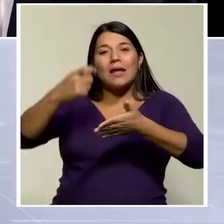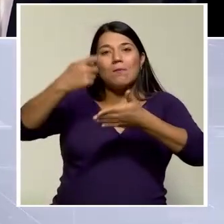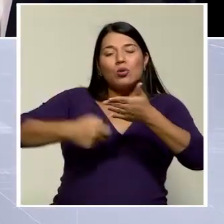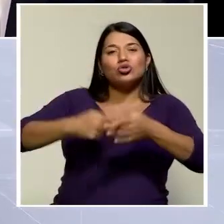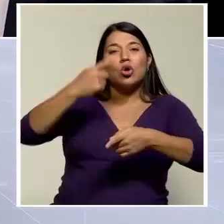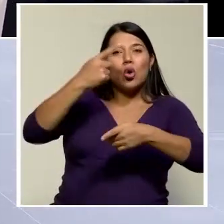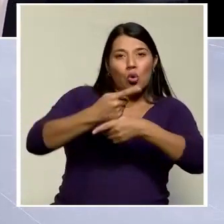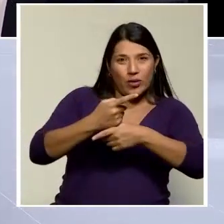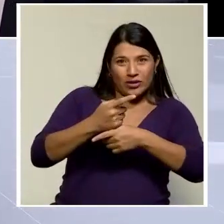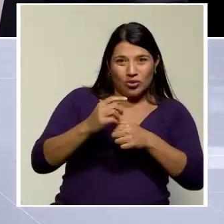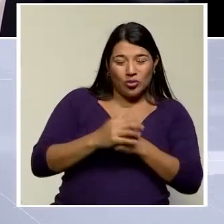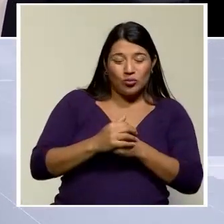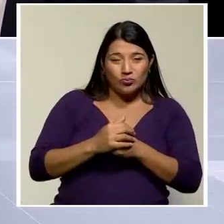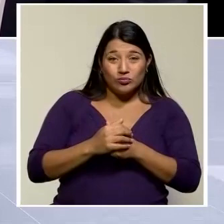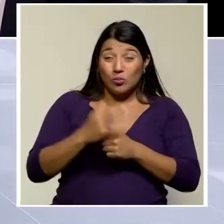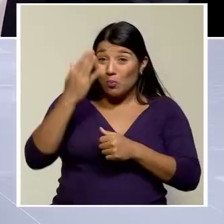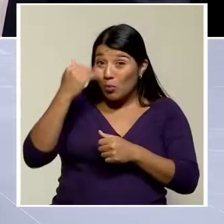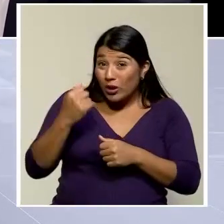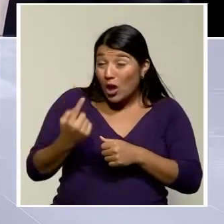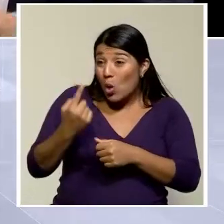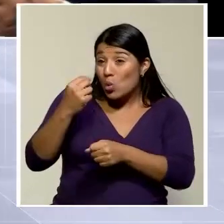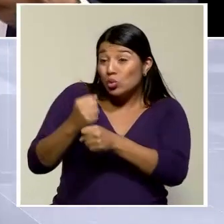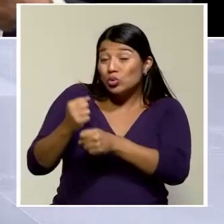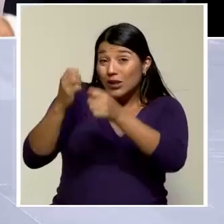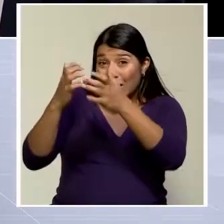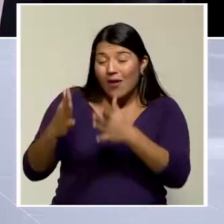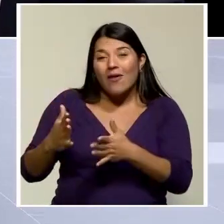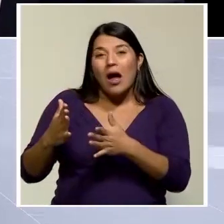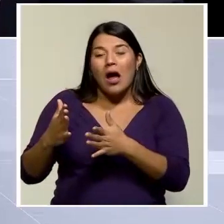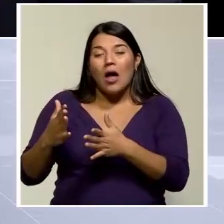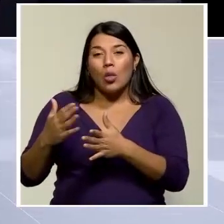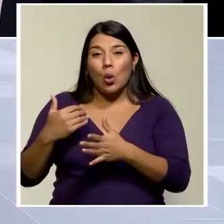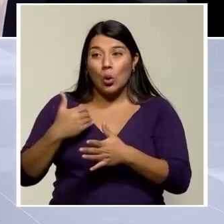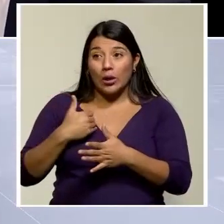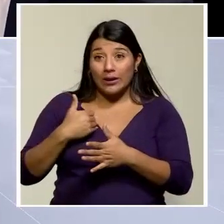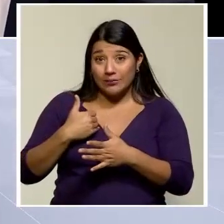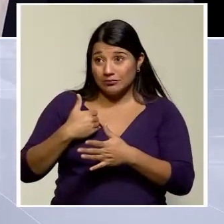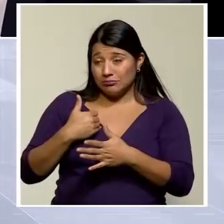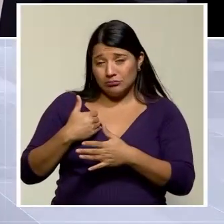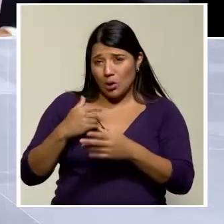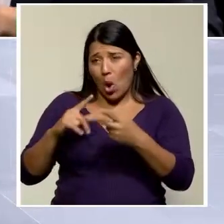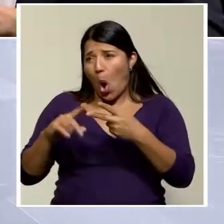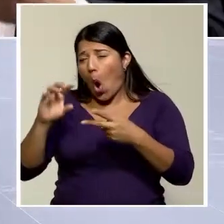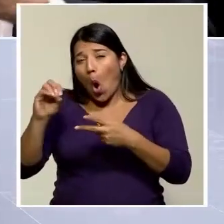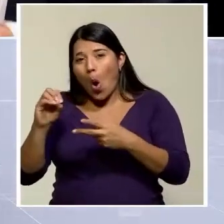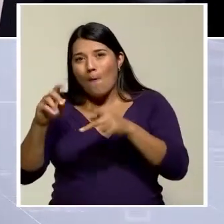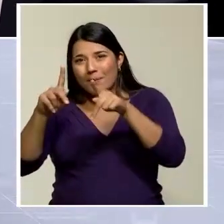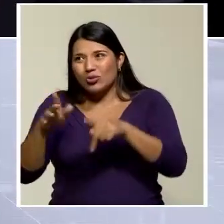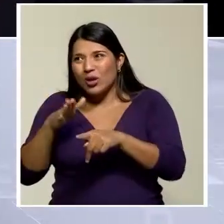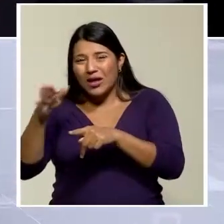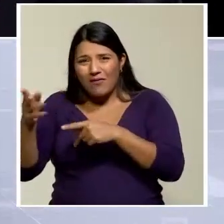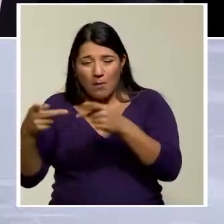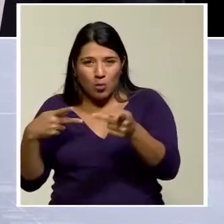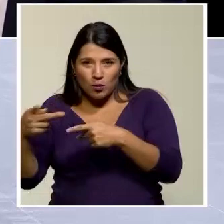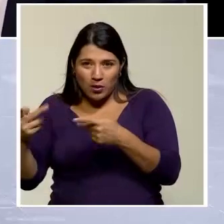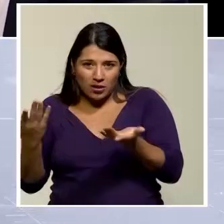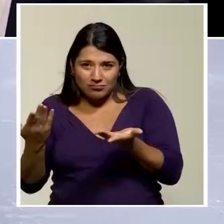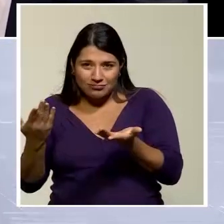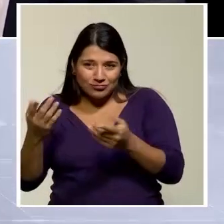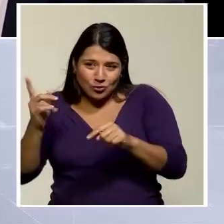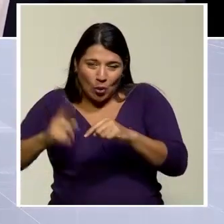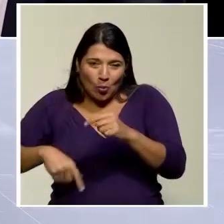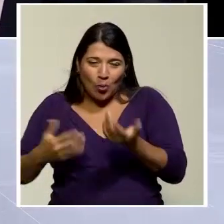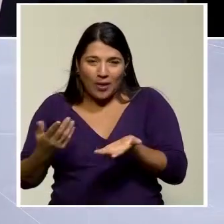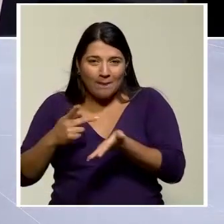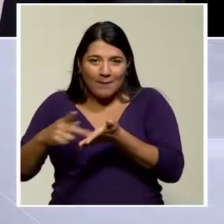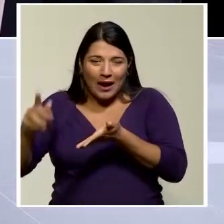paraísos fiscales, por ejemplo, porque la verdad es que un trabajador asalariado o la señora que compra en la pulpería no tiene de cómo evadir. Ahí le